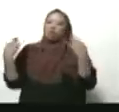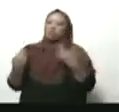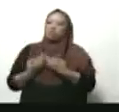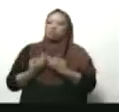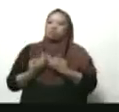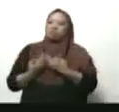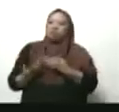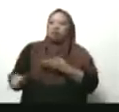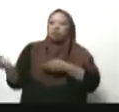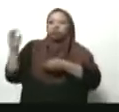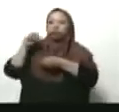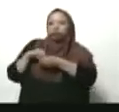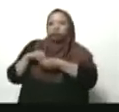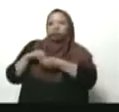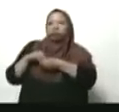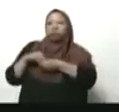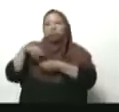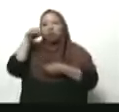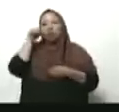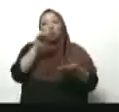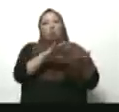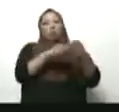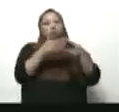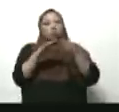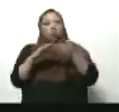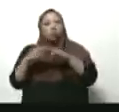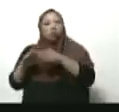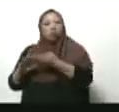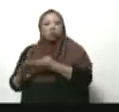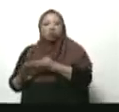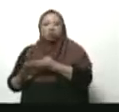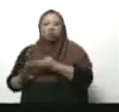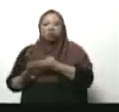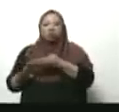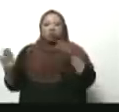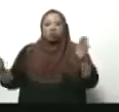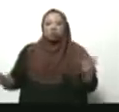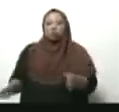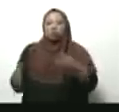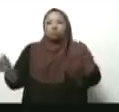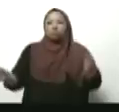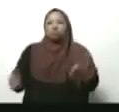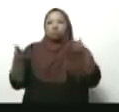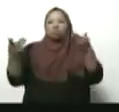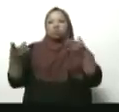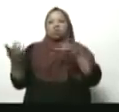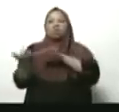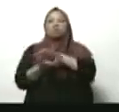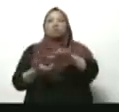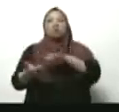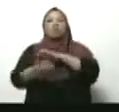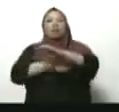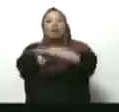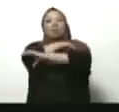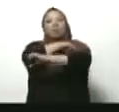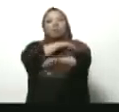ser miembros valiosos para la comunidad los impulsa al camino de la criminalidad